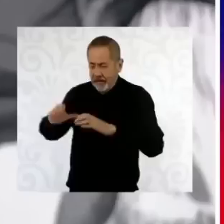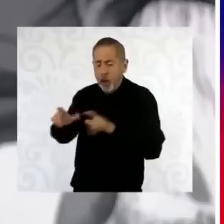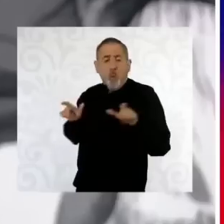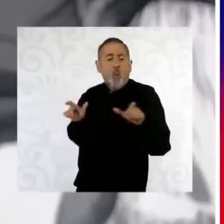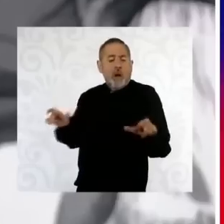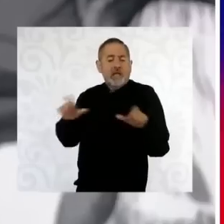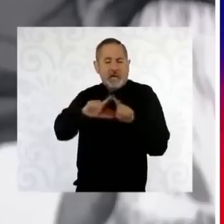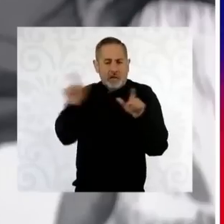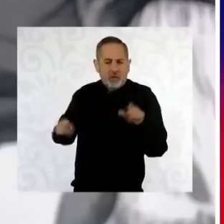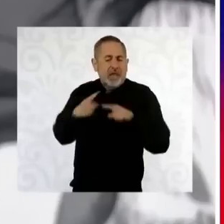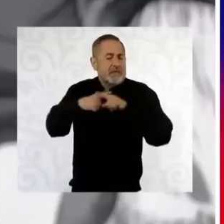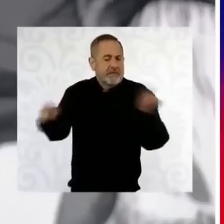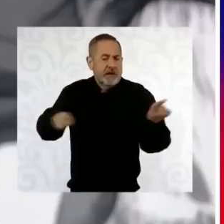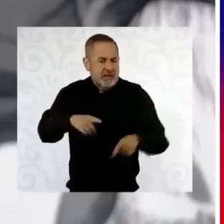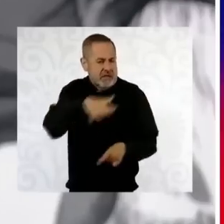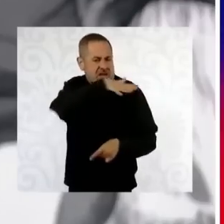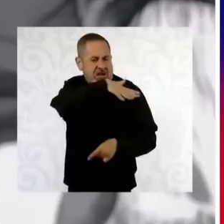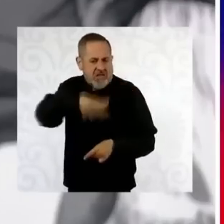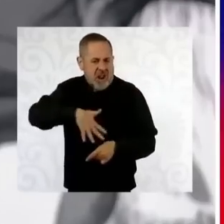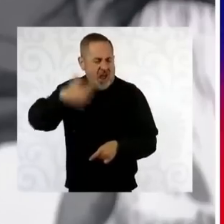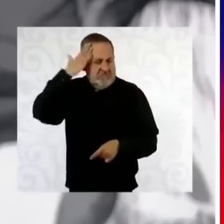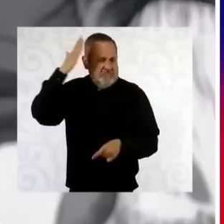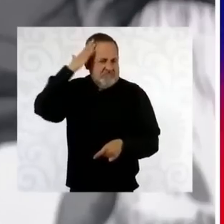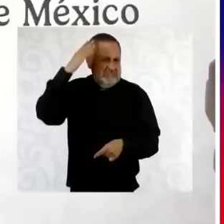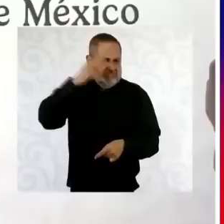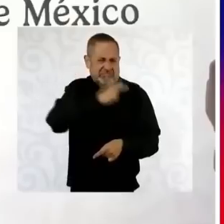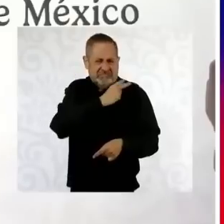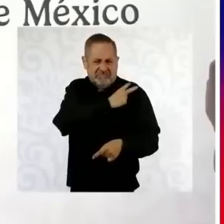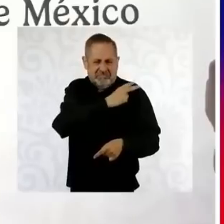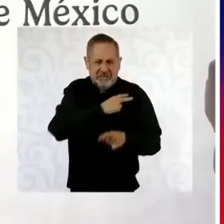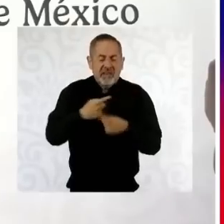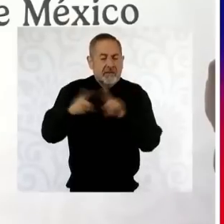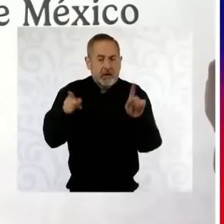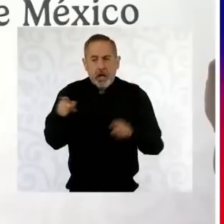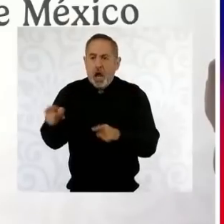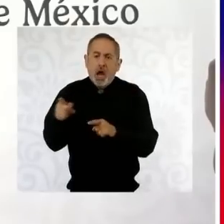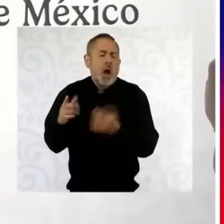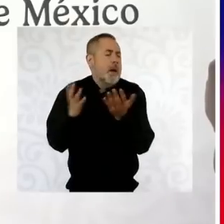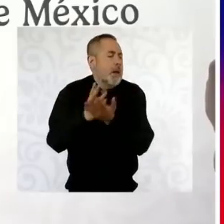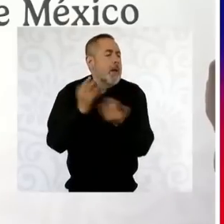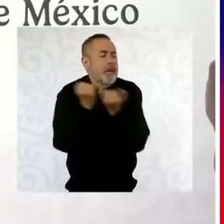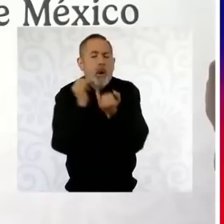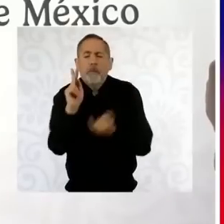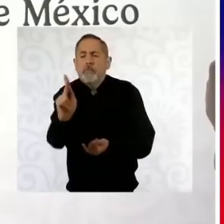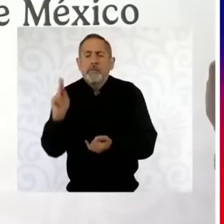que tiene sus propias características. Eso sí, tiene la disciplina, la lealtad